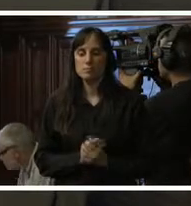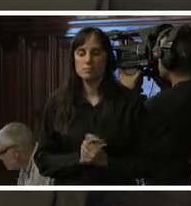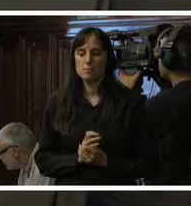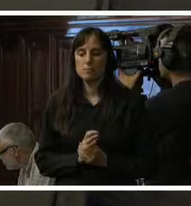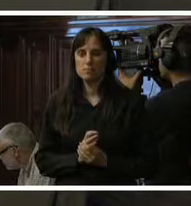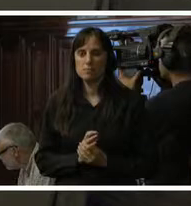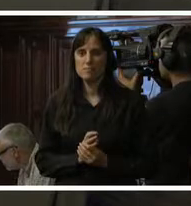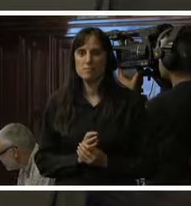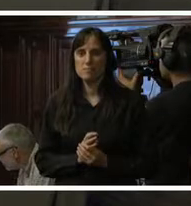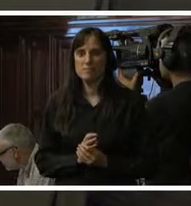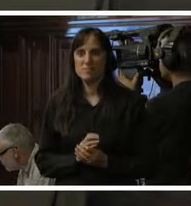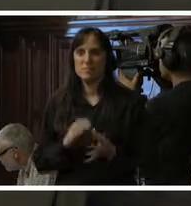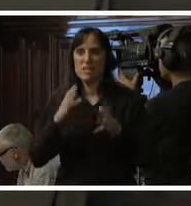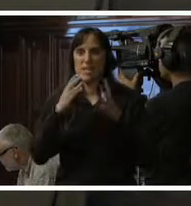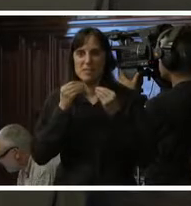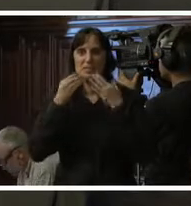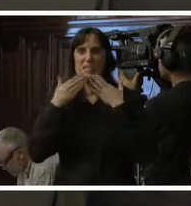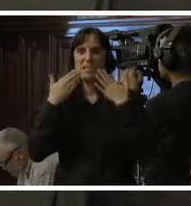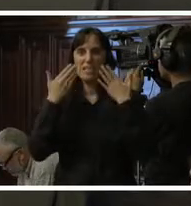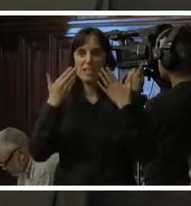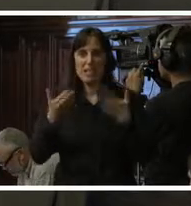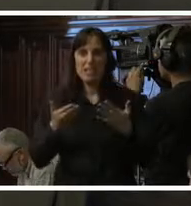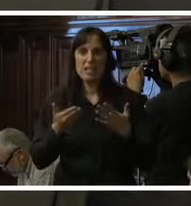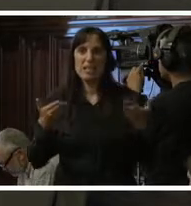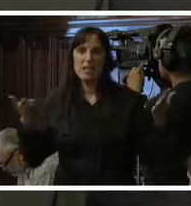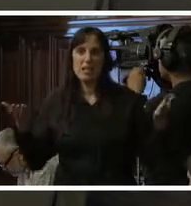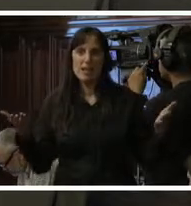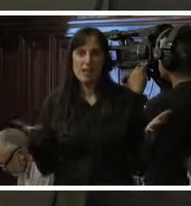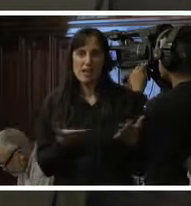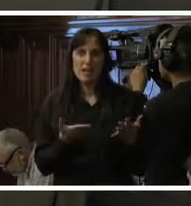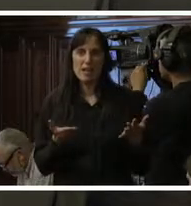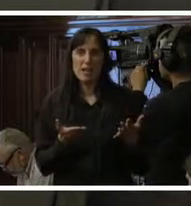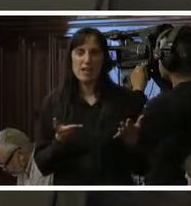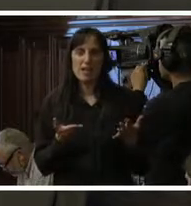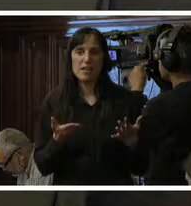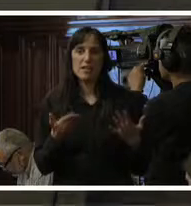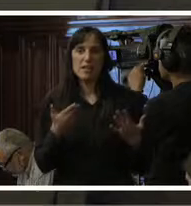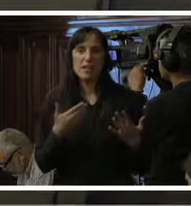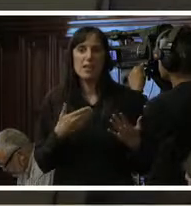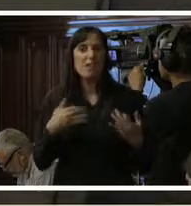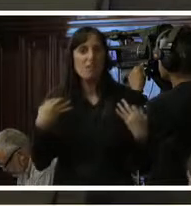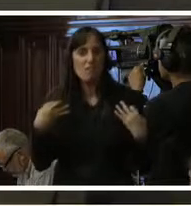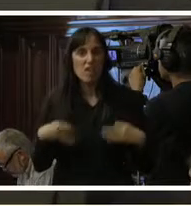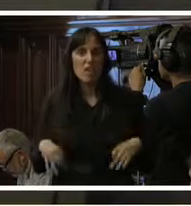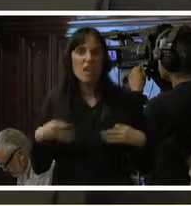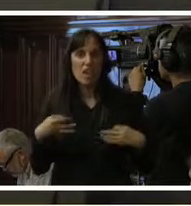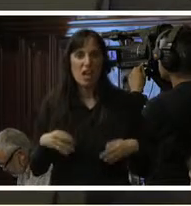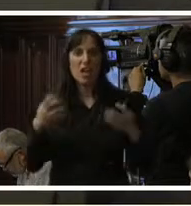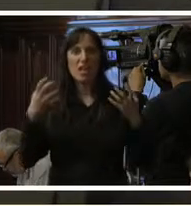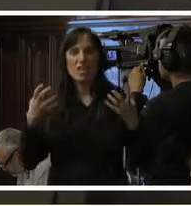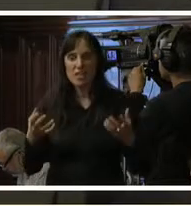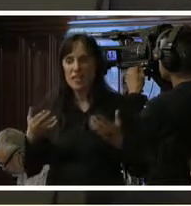Thank you very much. It is now my duty to really thank you properly for bringing this